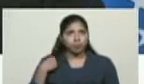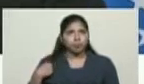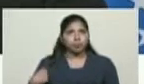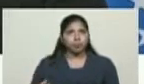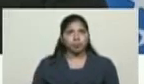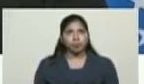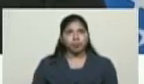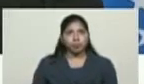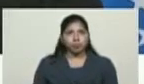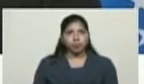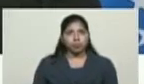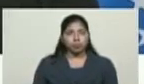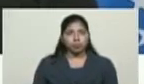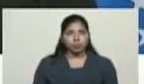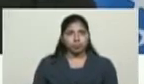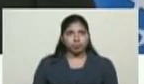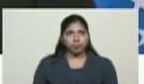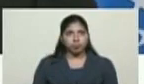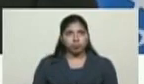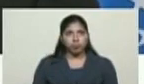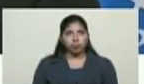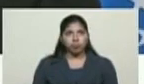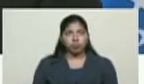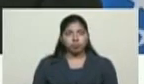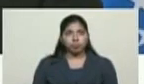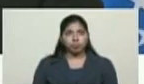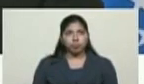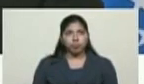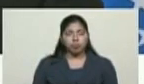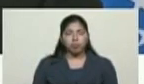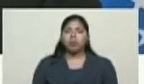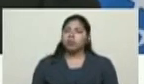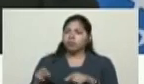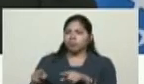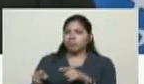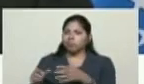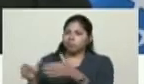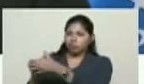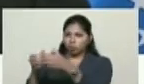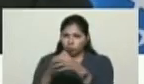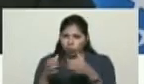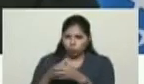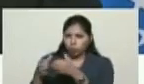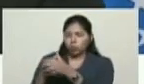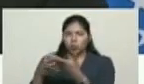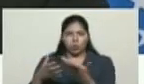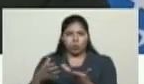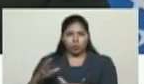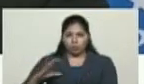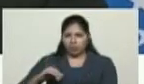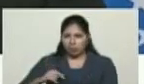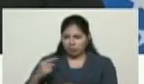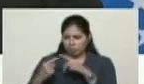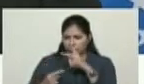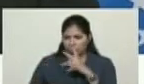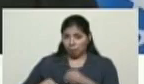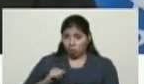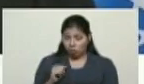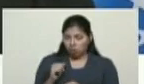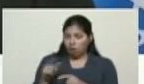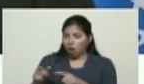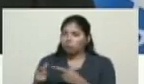Moros. De acuerdo a informaciones que manejaban nuestros organismos de inteligencia sobre el